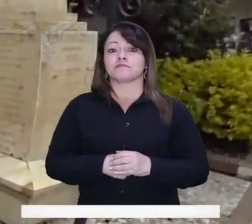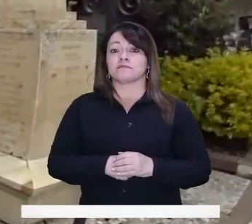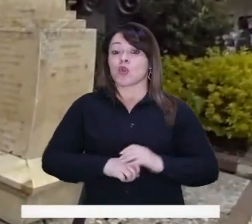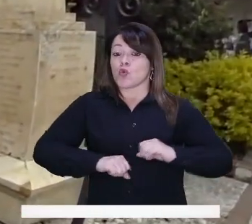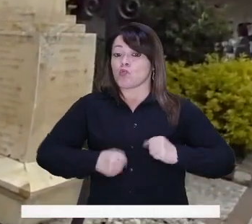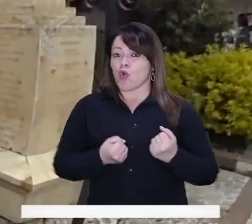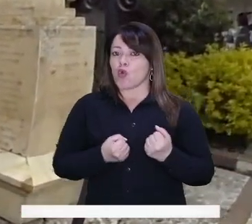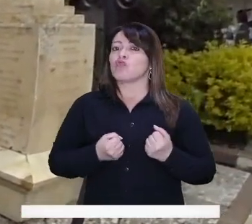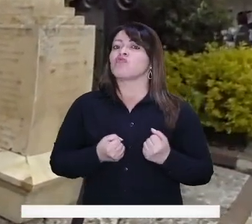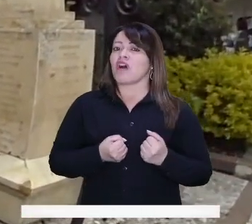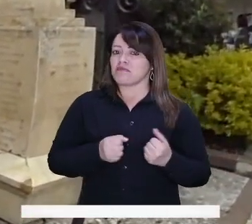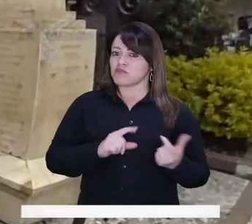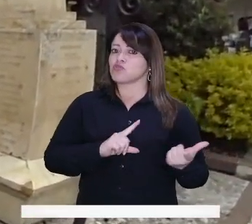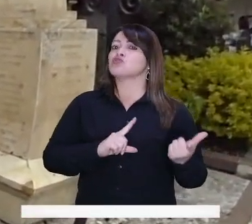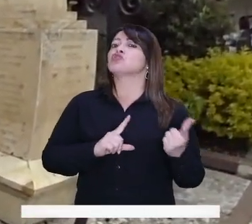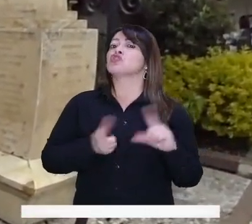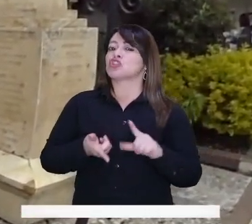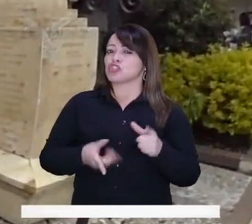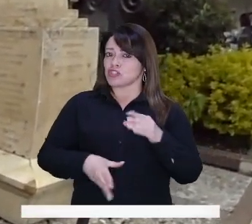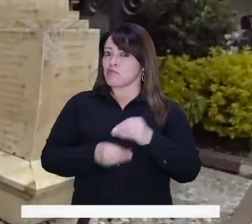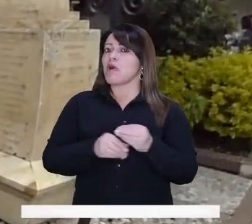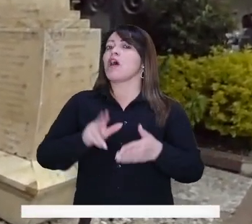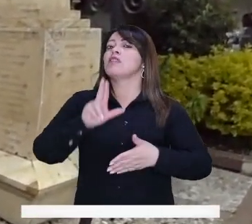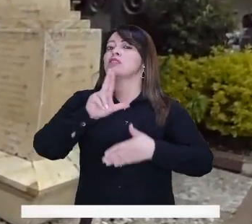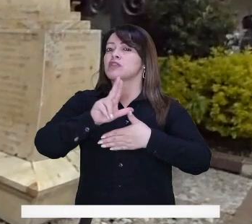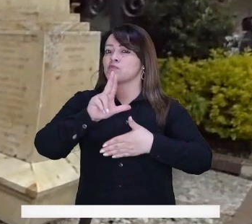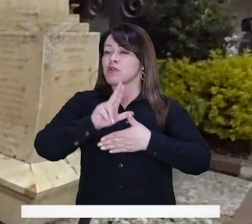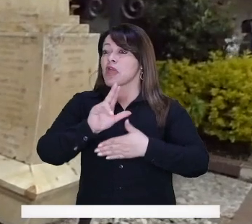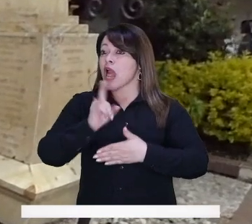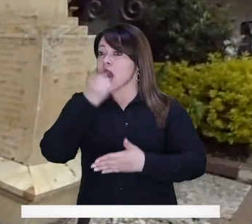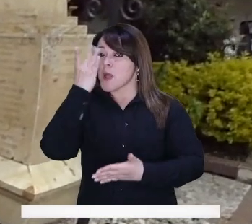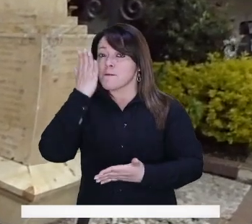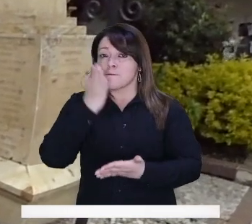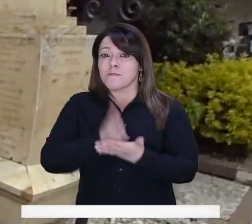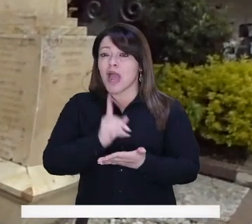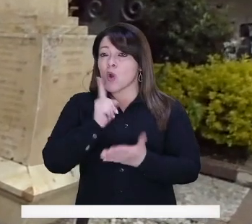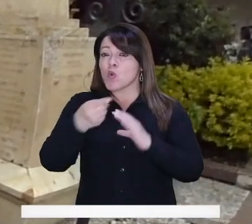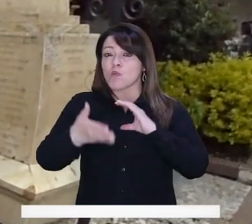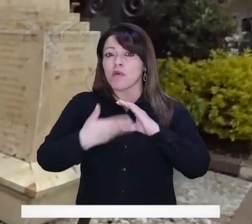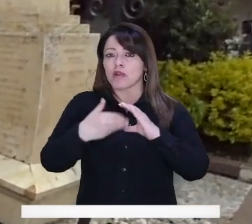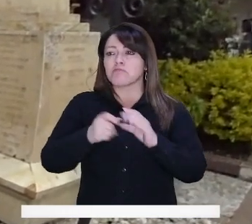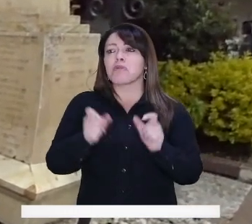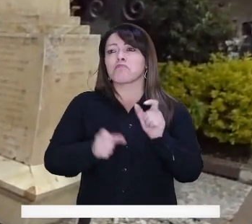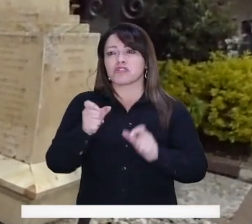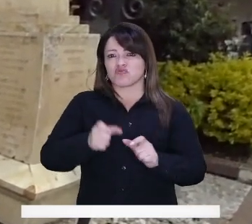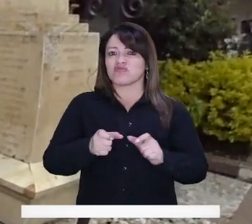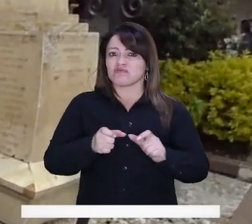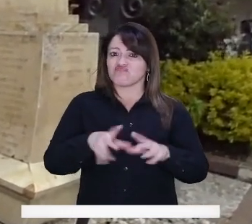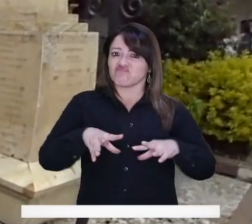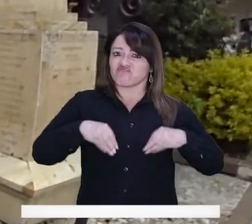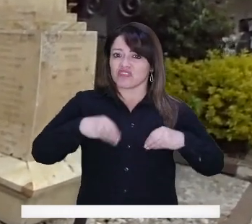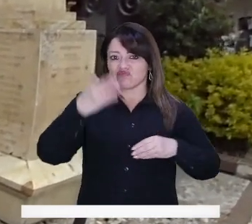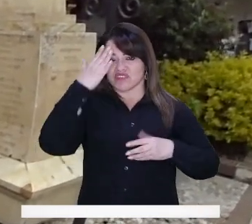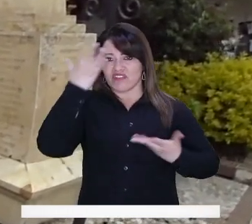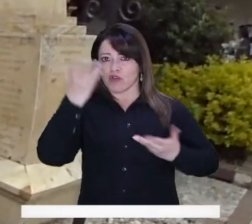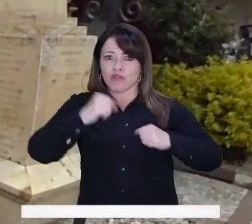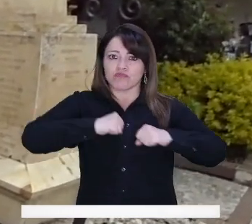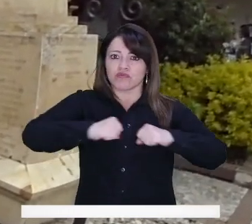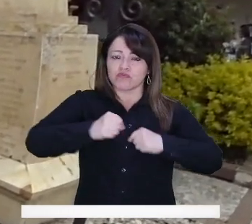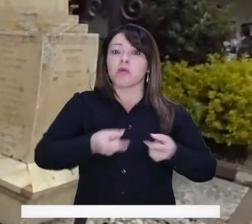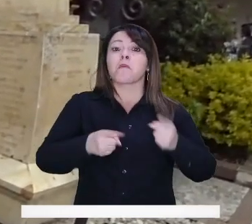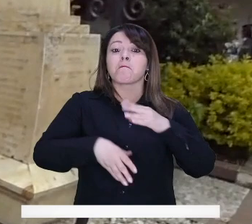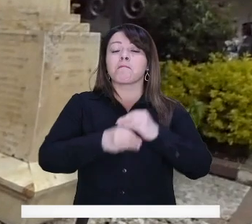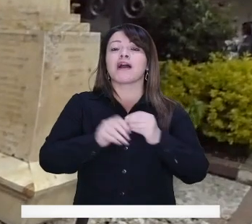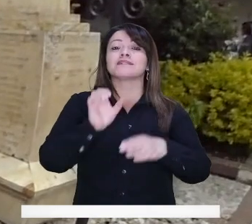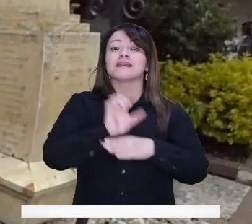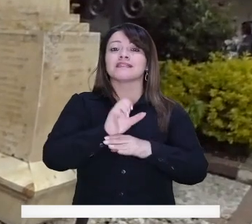mejor preparada en el país, y yo diría que a nivel latinoamericano frente a riesgos y desastres. De hecho, tiene una institucionalidad, es